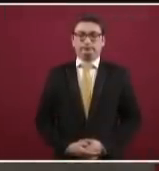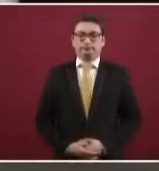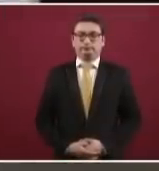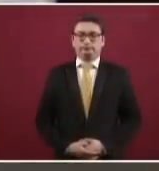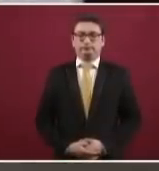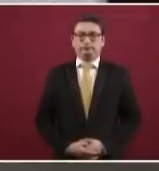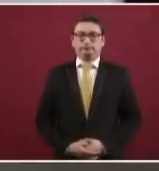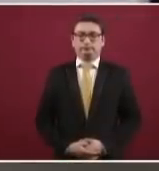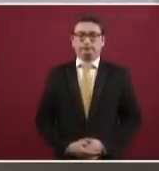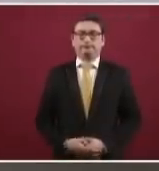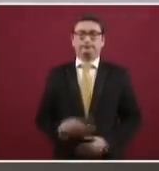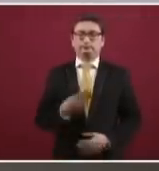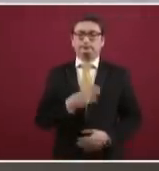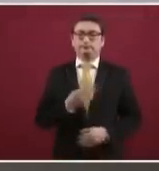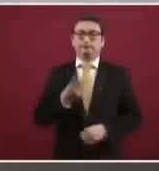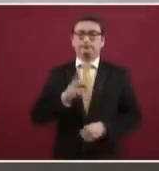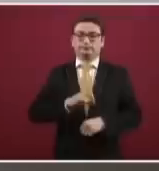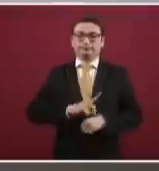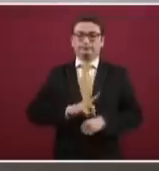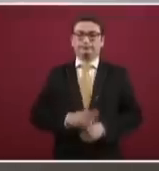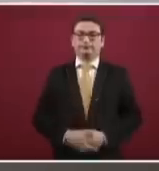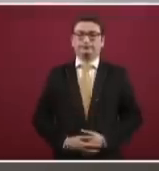días. Buenos días.